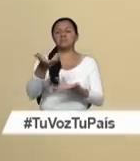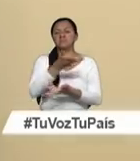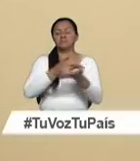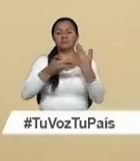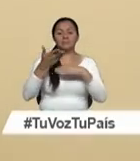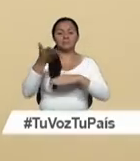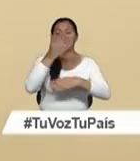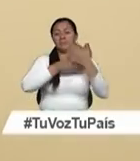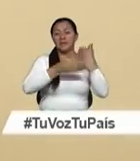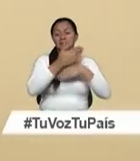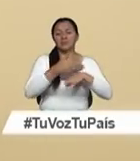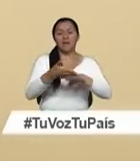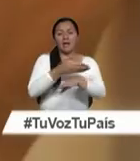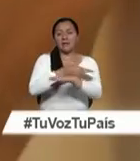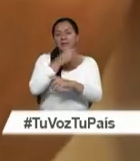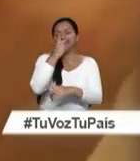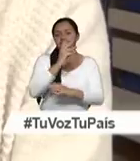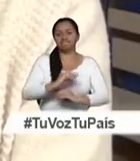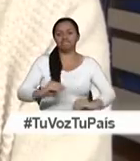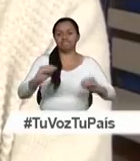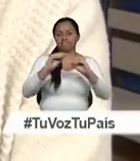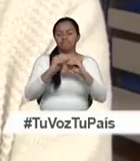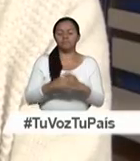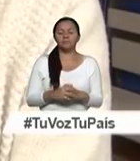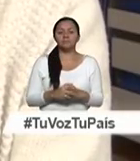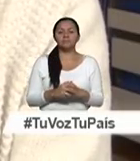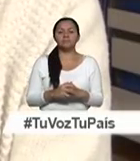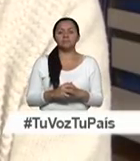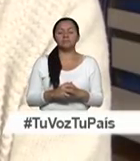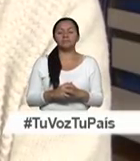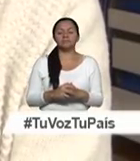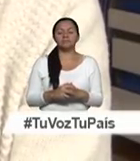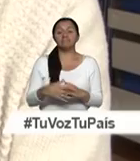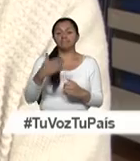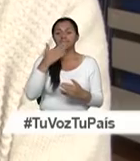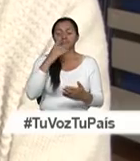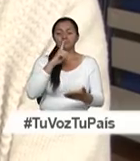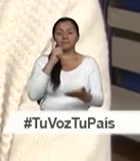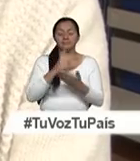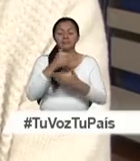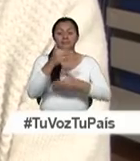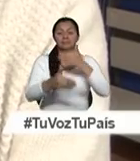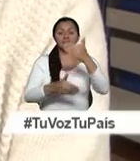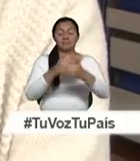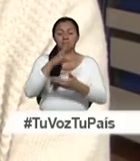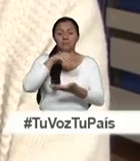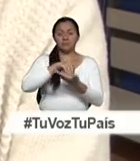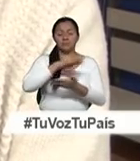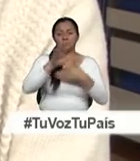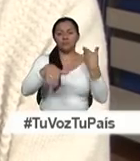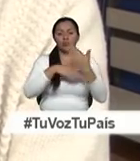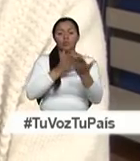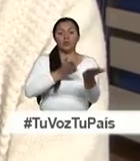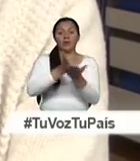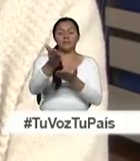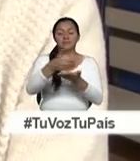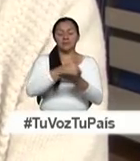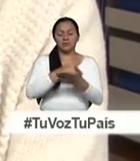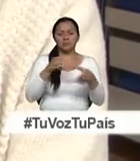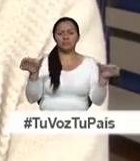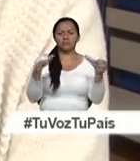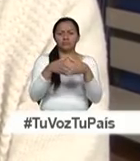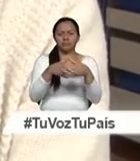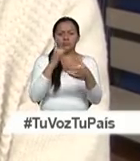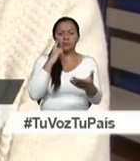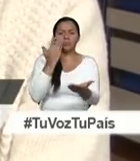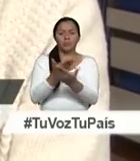el pasado fueron invisibilizados. Y obviamente tenemos que seguir avanzando en términos de acceso. Nosotros hemos